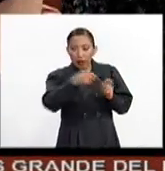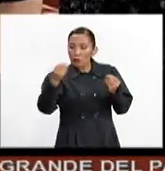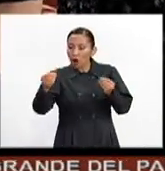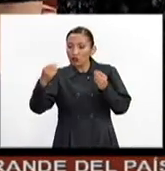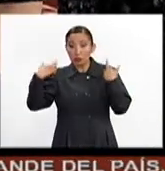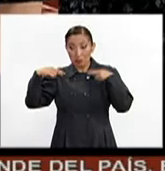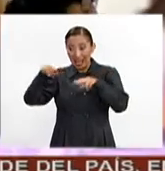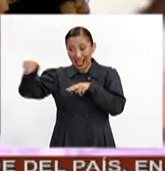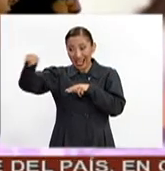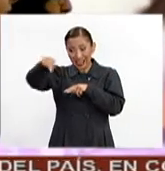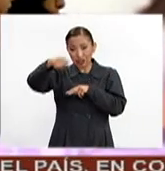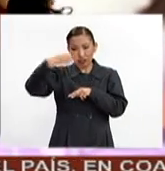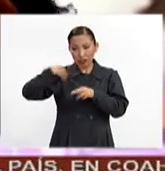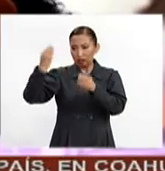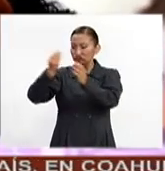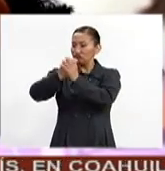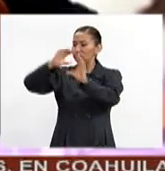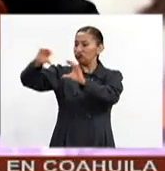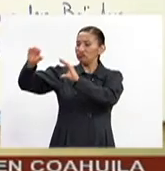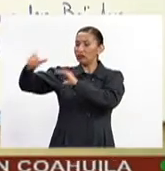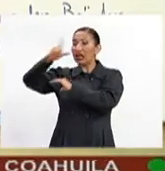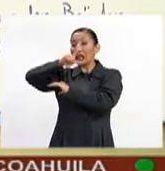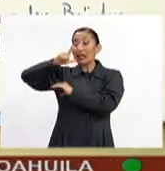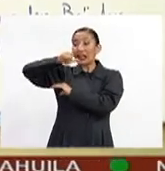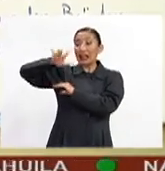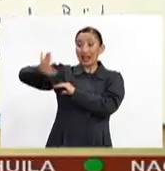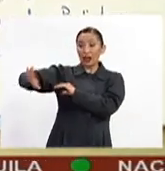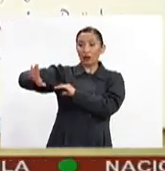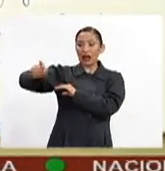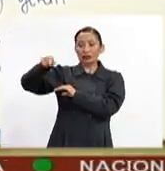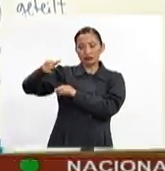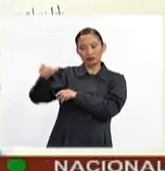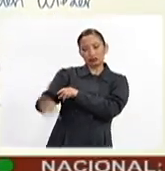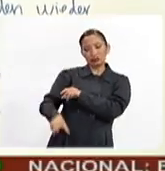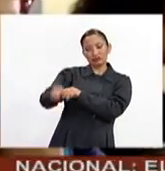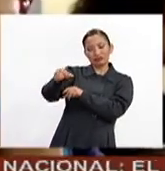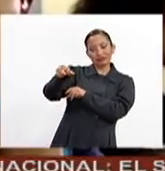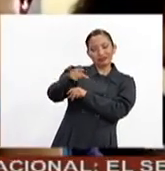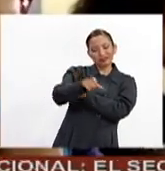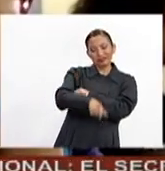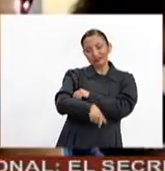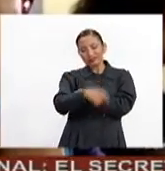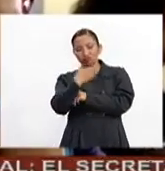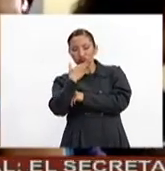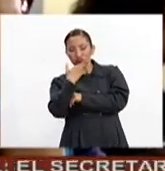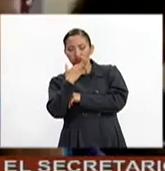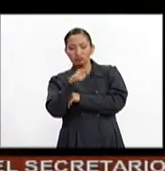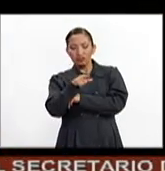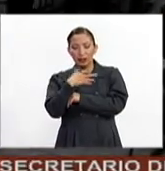de los profesores de lenguas, son hasta hoy son